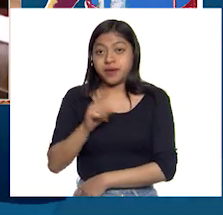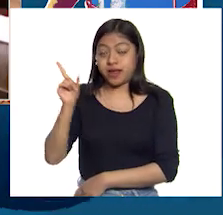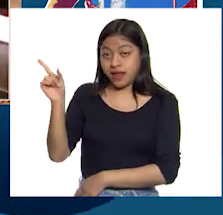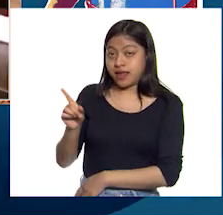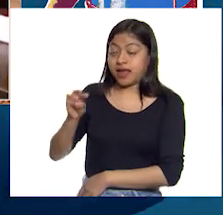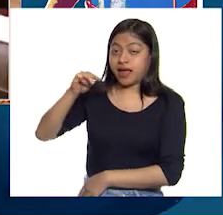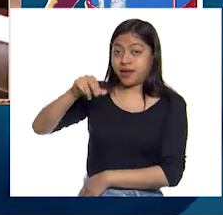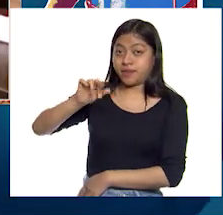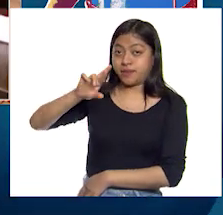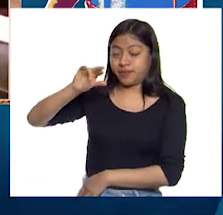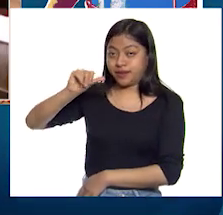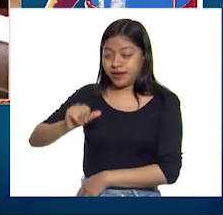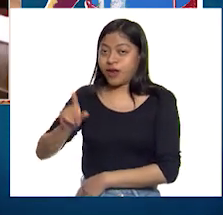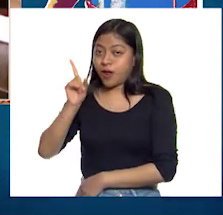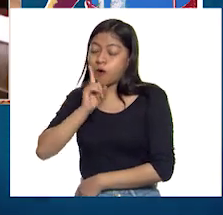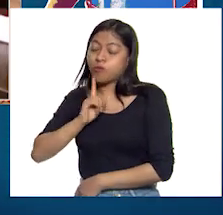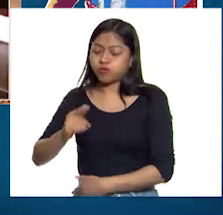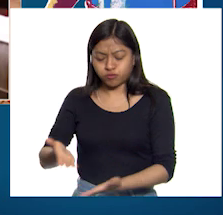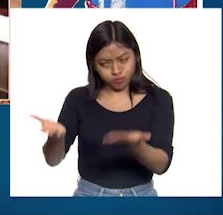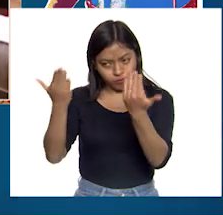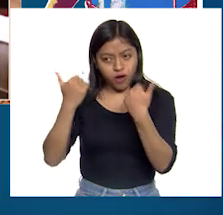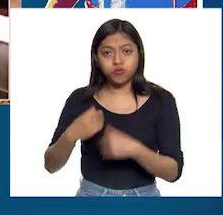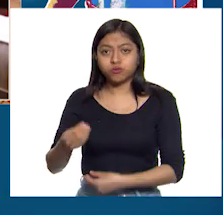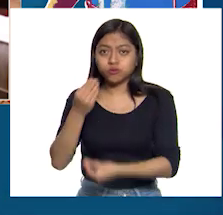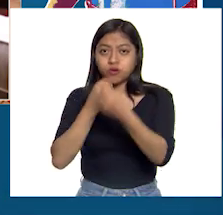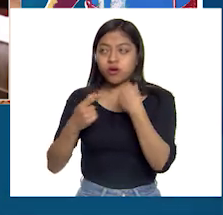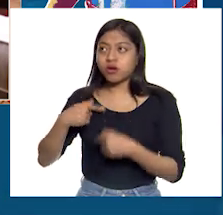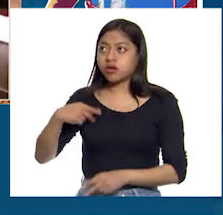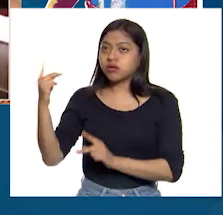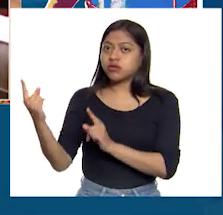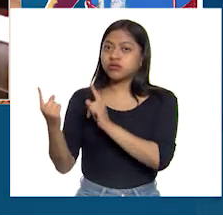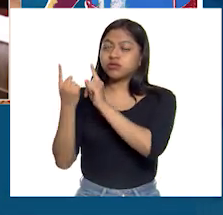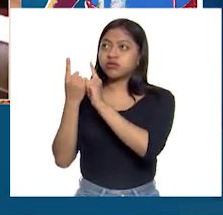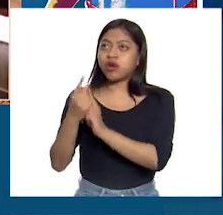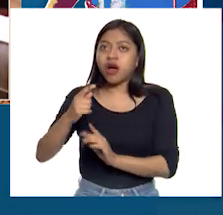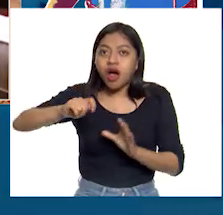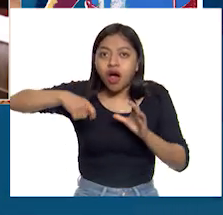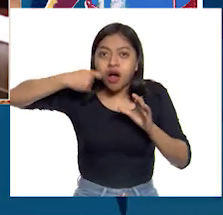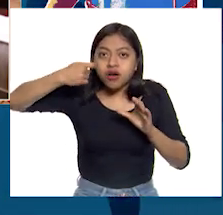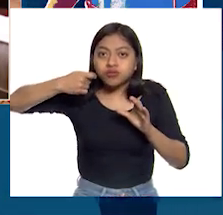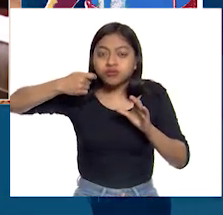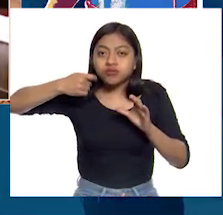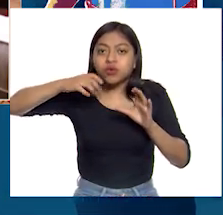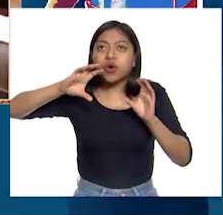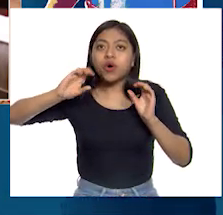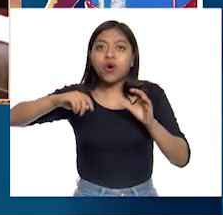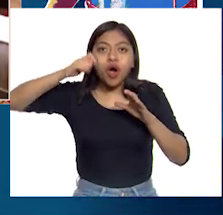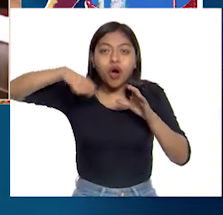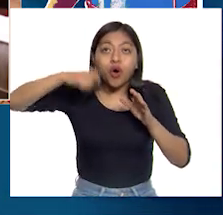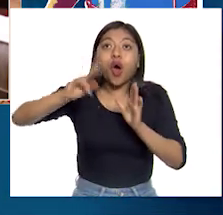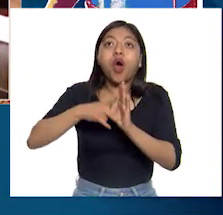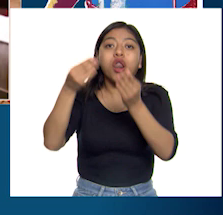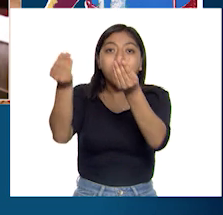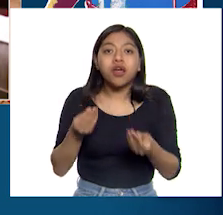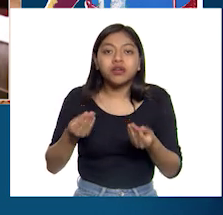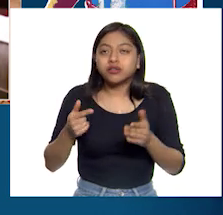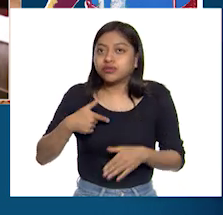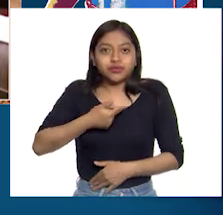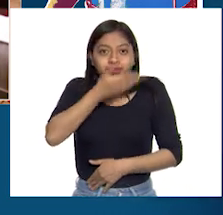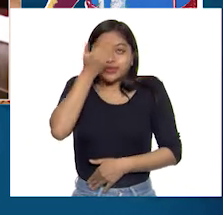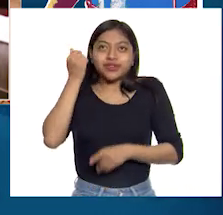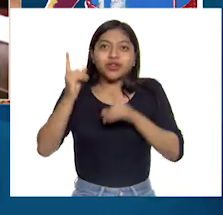y nos sentamos, yo frente a ella mirándola. No sabía qué hacer, no probar bocado o devorarlo todo para halagarla. Si como,